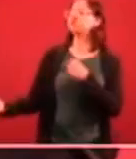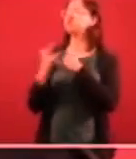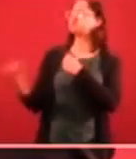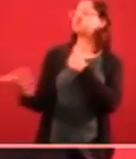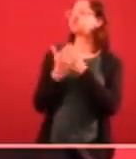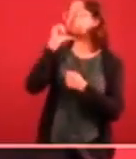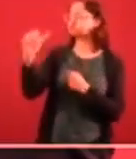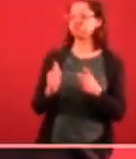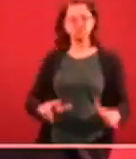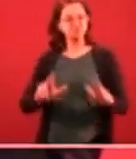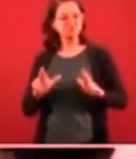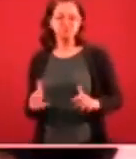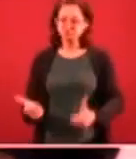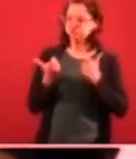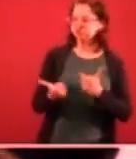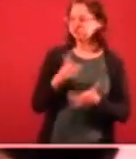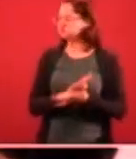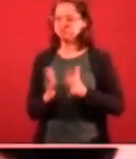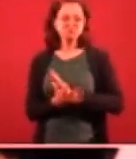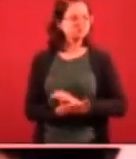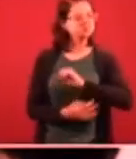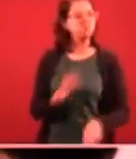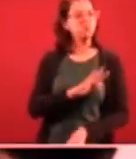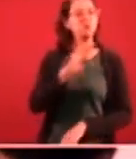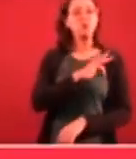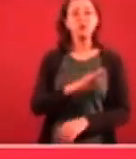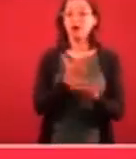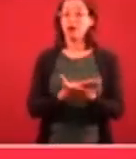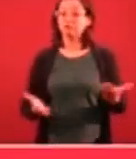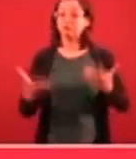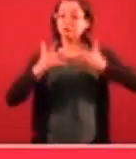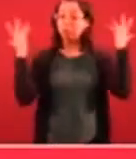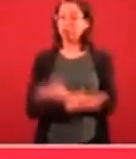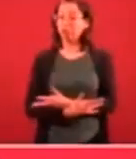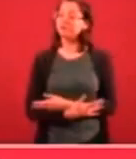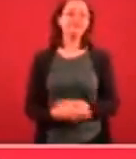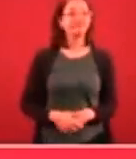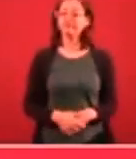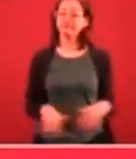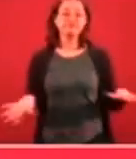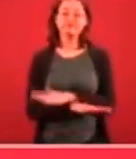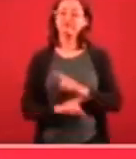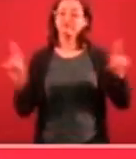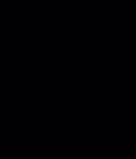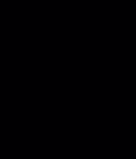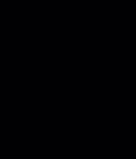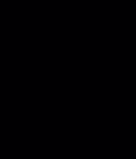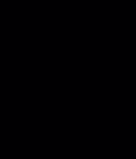el dinero, con las influencias, lo podían todo, pues que se den cuenta de que no es así.